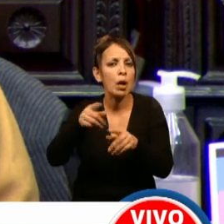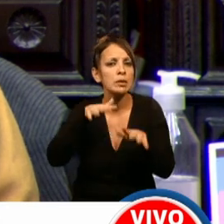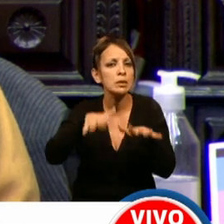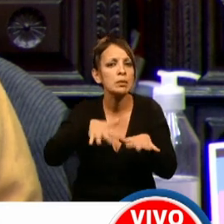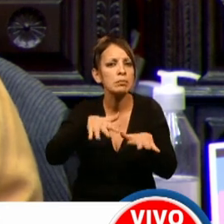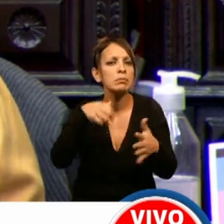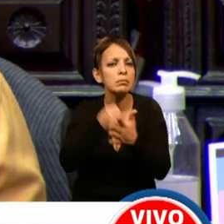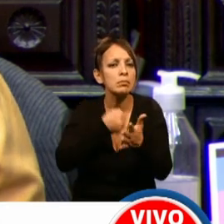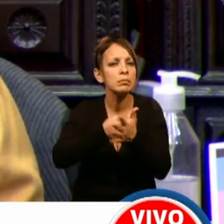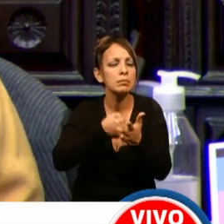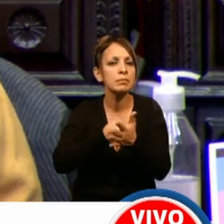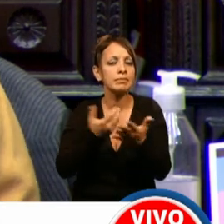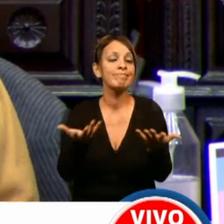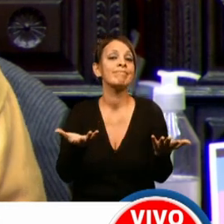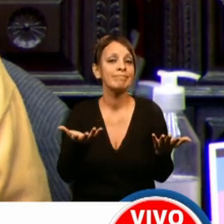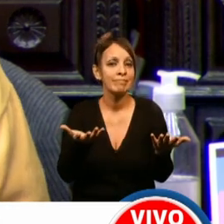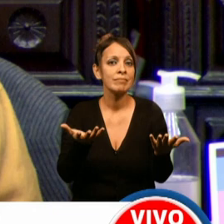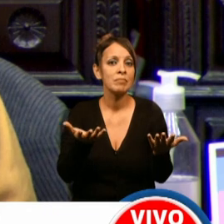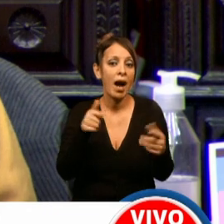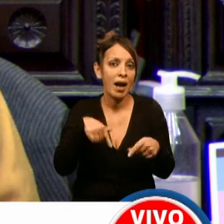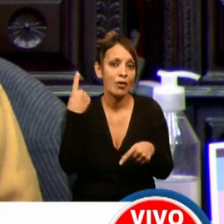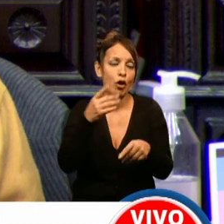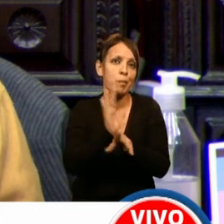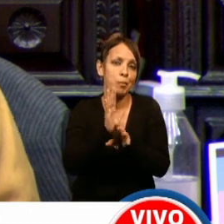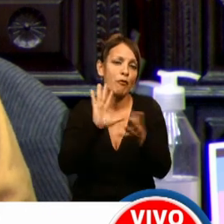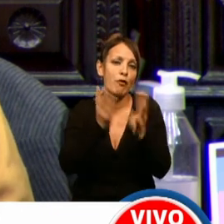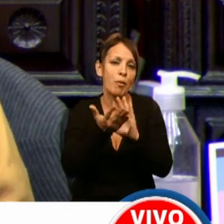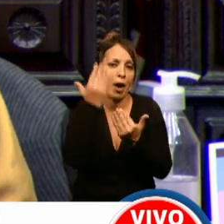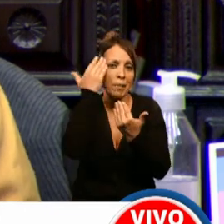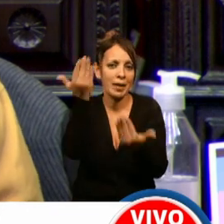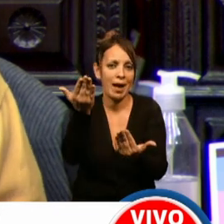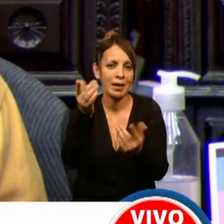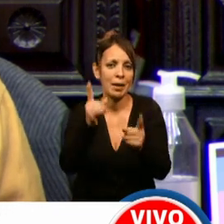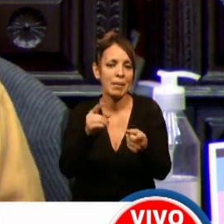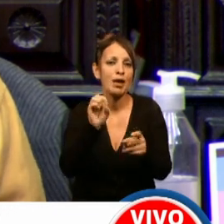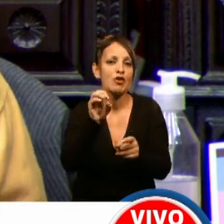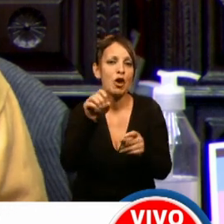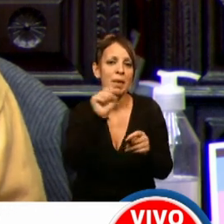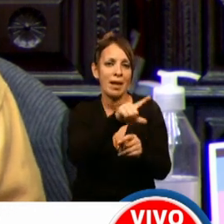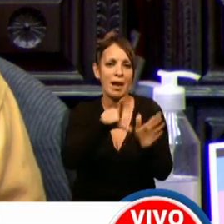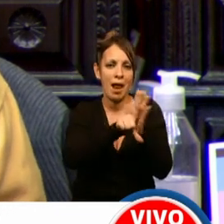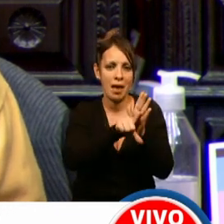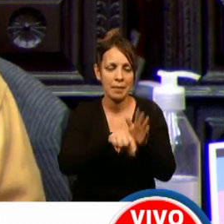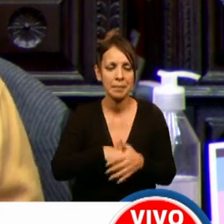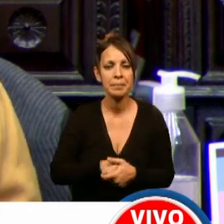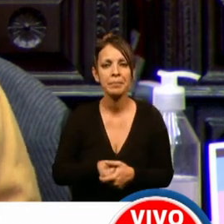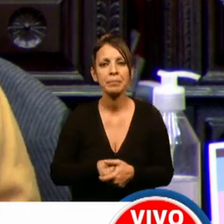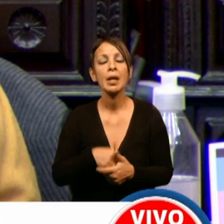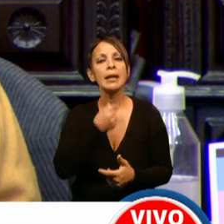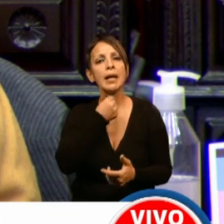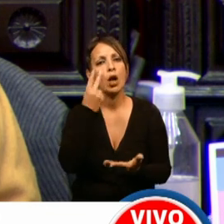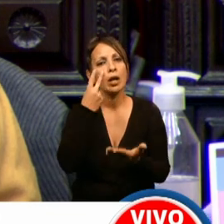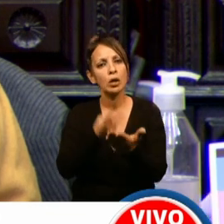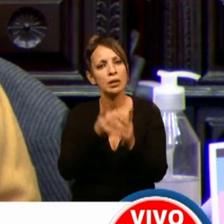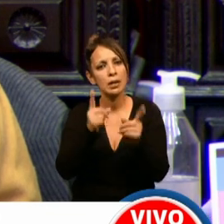qué bueno aquí un poco estamos homenajeando la con el nombre de la ley yo quiero reconocer también que